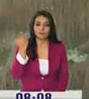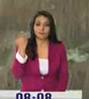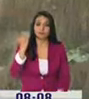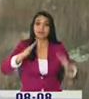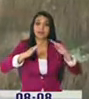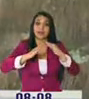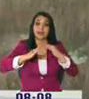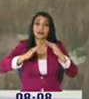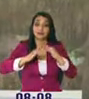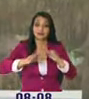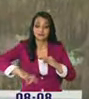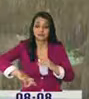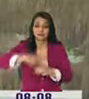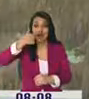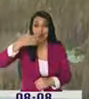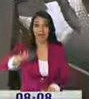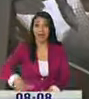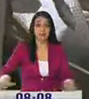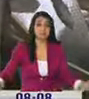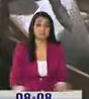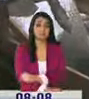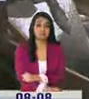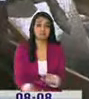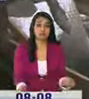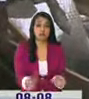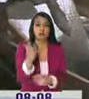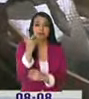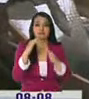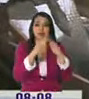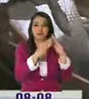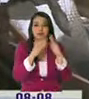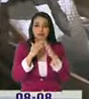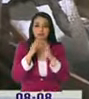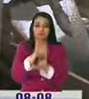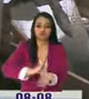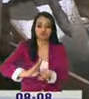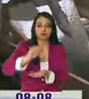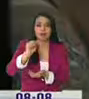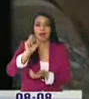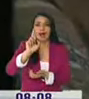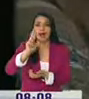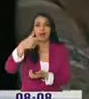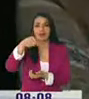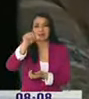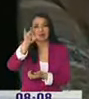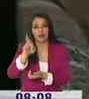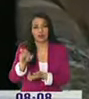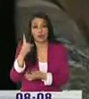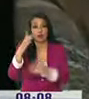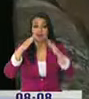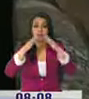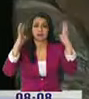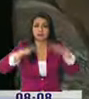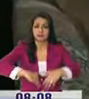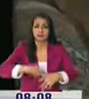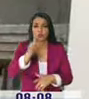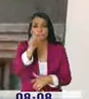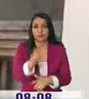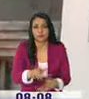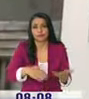fuga de gas afectó a tres casas en el sector de la Argelia. Desafortunadamente, una de las viviendas colapsó y una persona